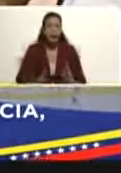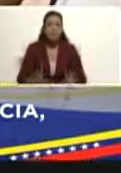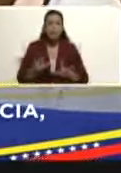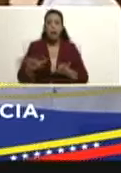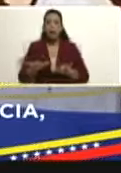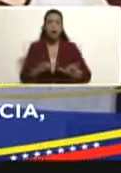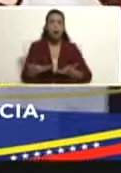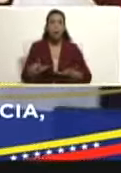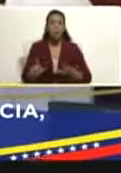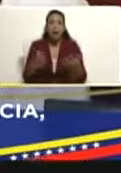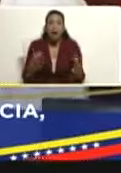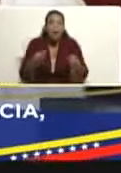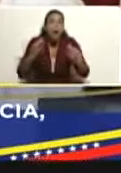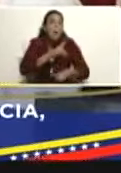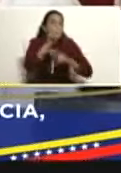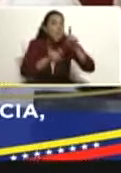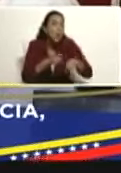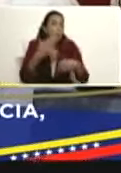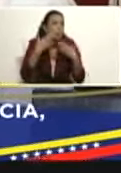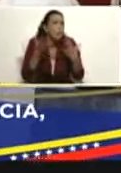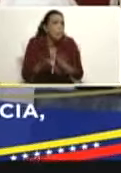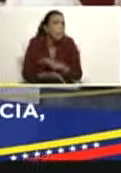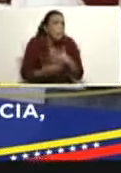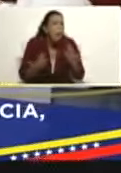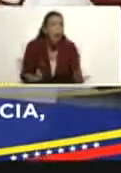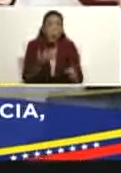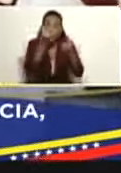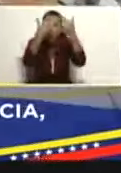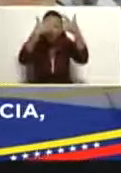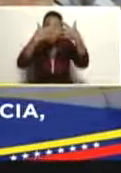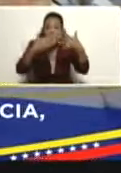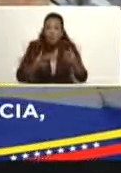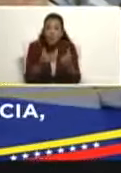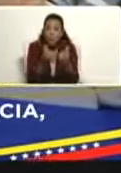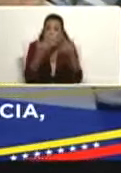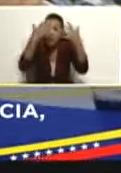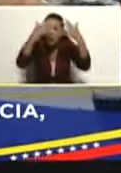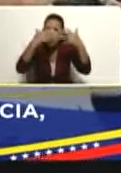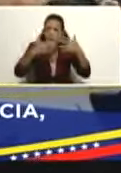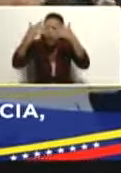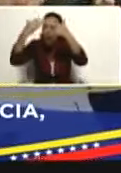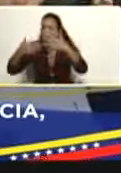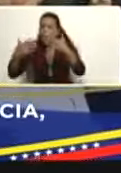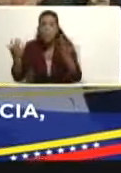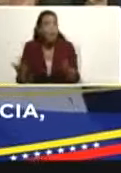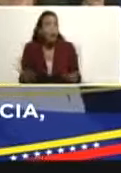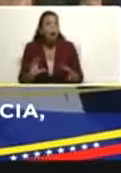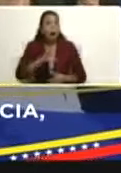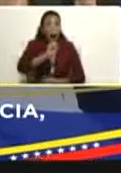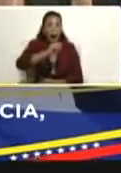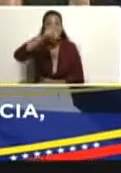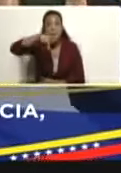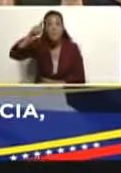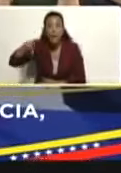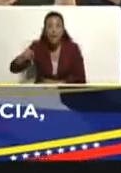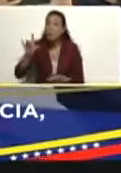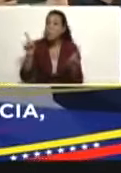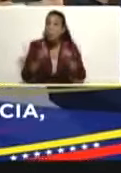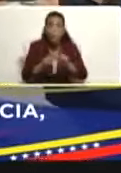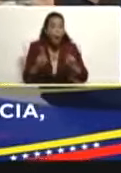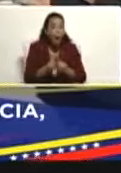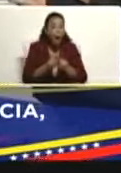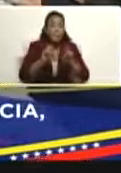en la pregunta específica que usted está haciendo sobre la economía digital, tuvo una aplicación, así como se usó la economía digital para